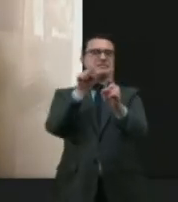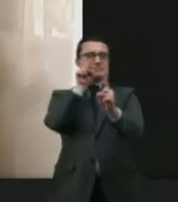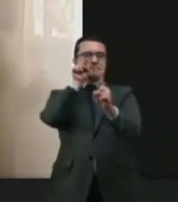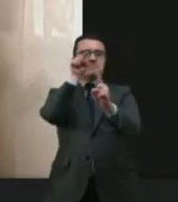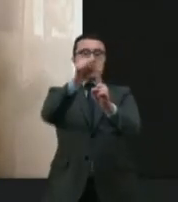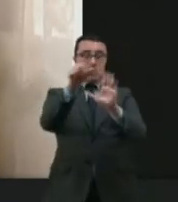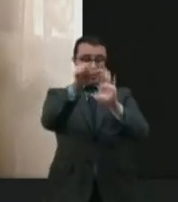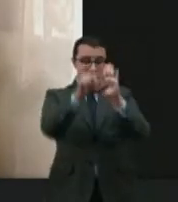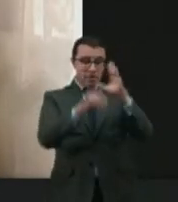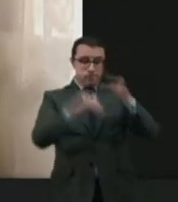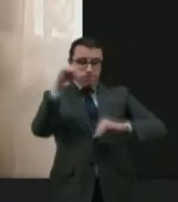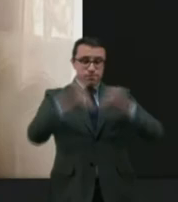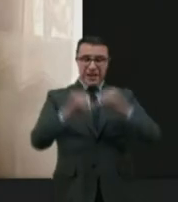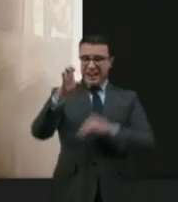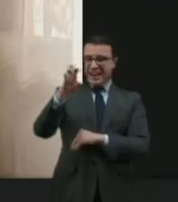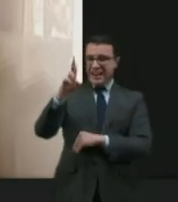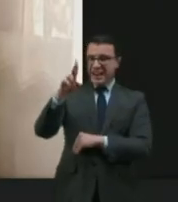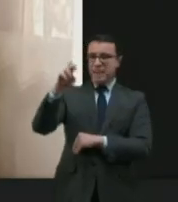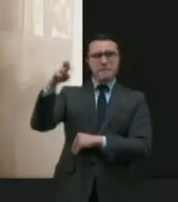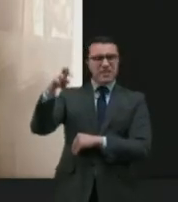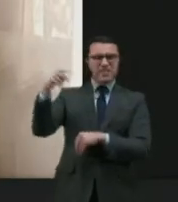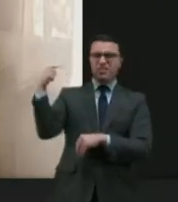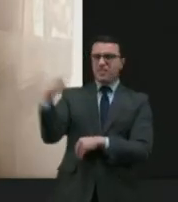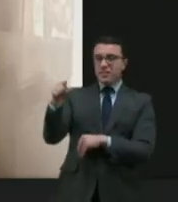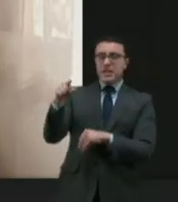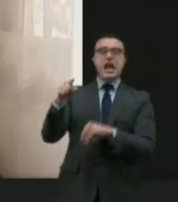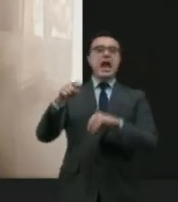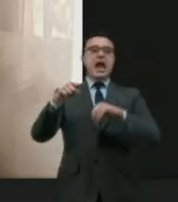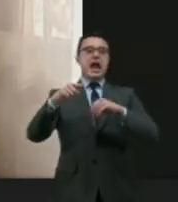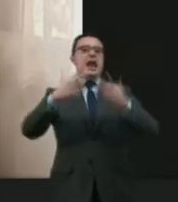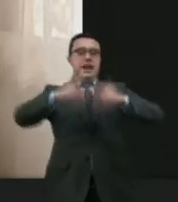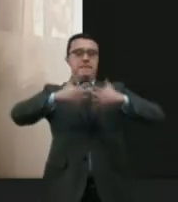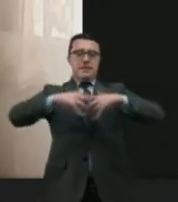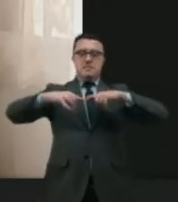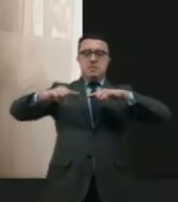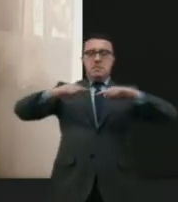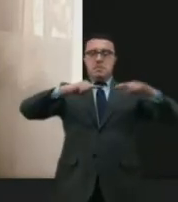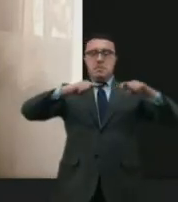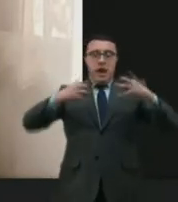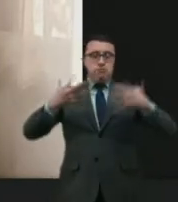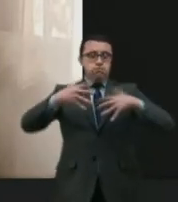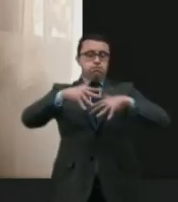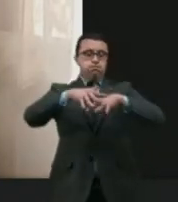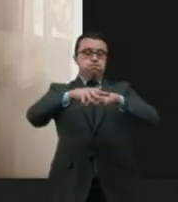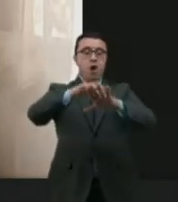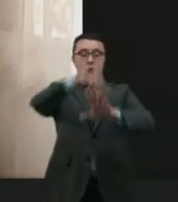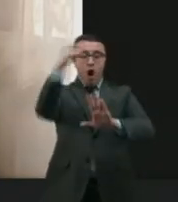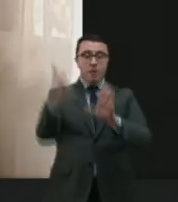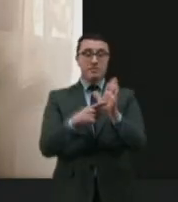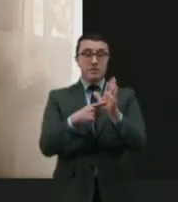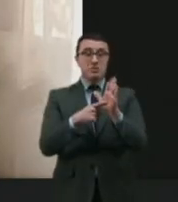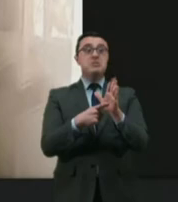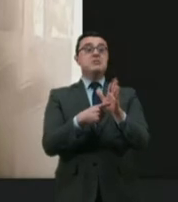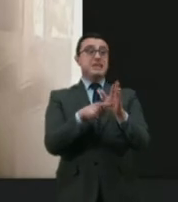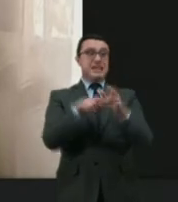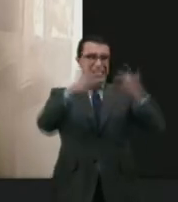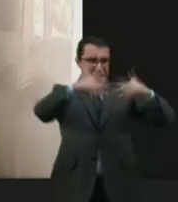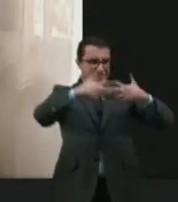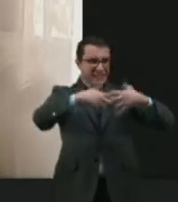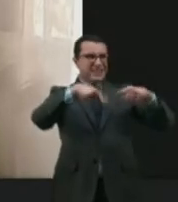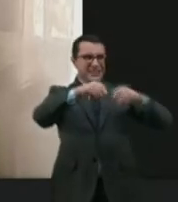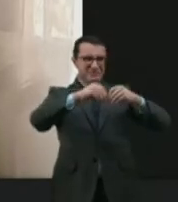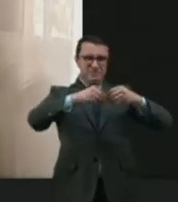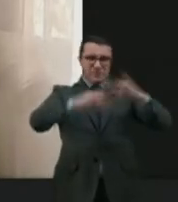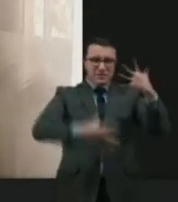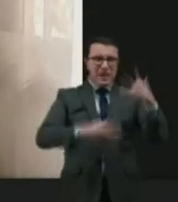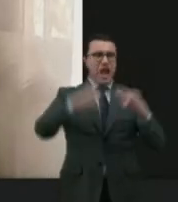ERP. Un ERP es un administrador de empresas integral y las compañías por lo general tienen muchas áreas. Tienen áreas de logística,